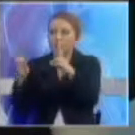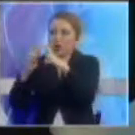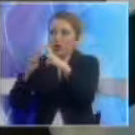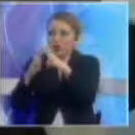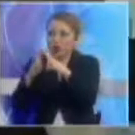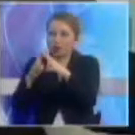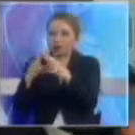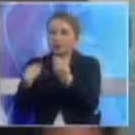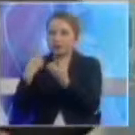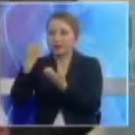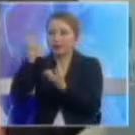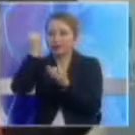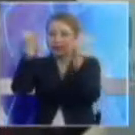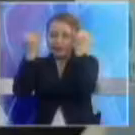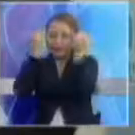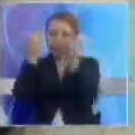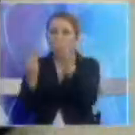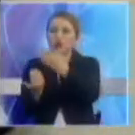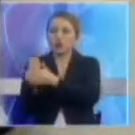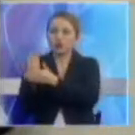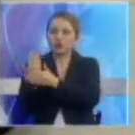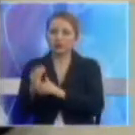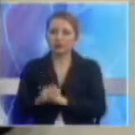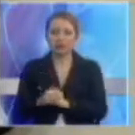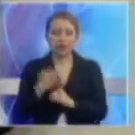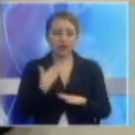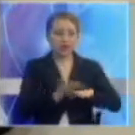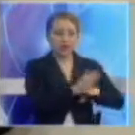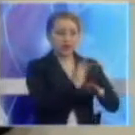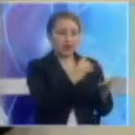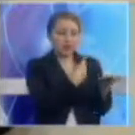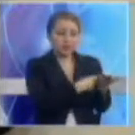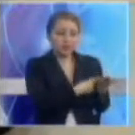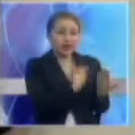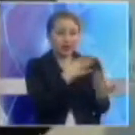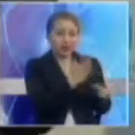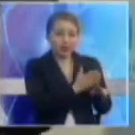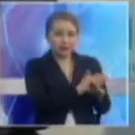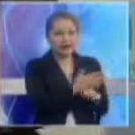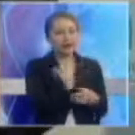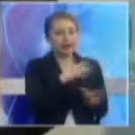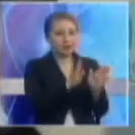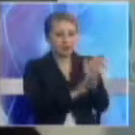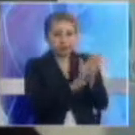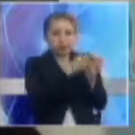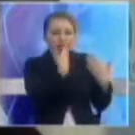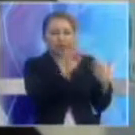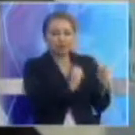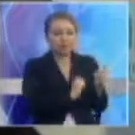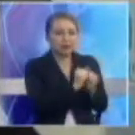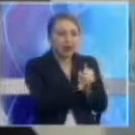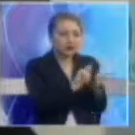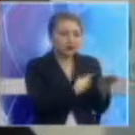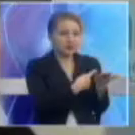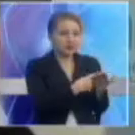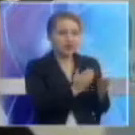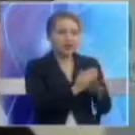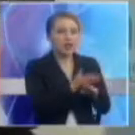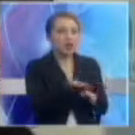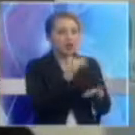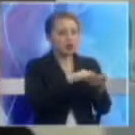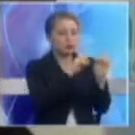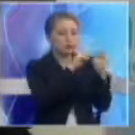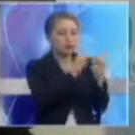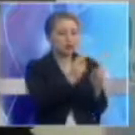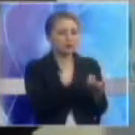Conocimientos, Creatividad de la Innovación. Ya pasó eso al primer debate, me parece. Ya superamos el primer debate, luego se hizo una consulta